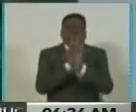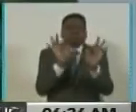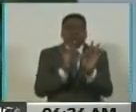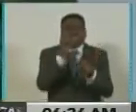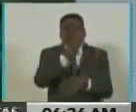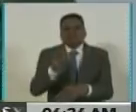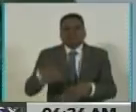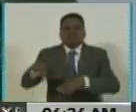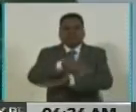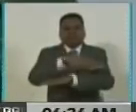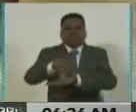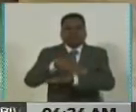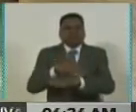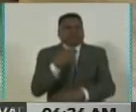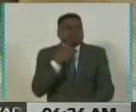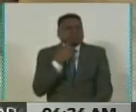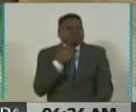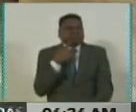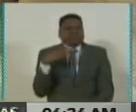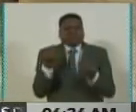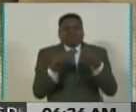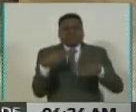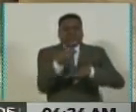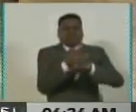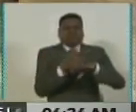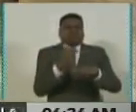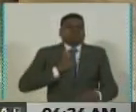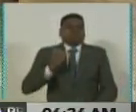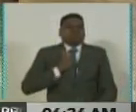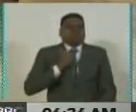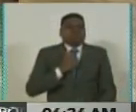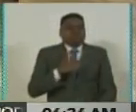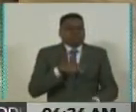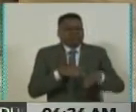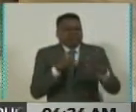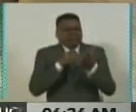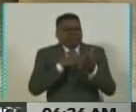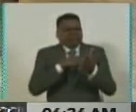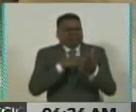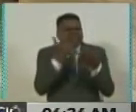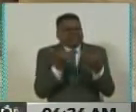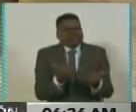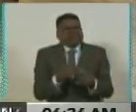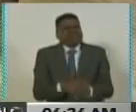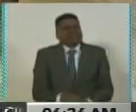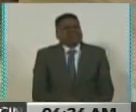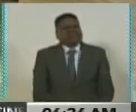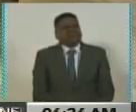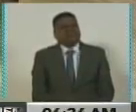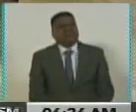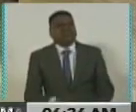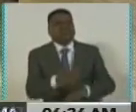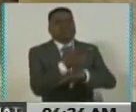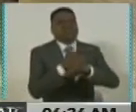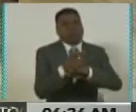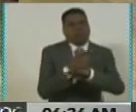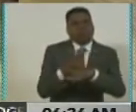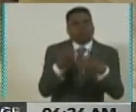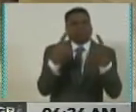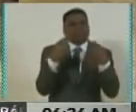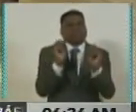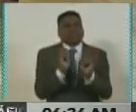hacer, digamos, el gobierno nacional para aprovechar esa debilidad actual de la oposición? Yo creo que el gobierno está intentando,